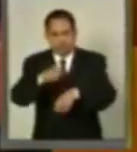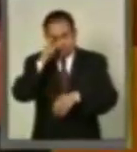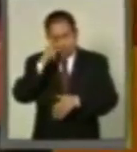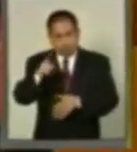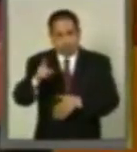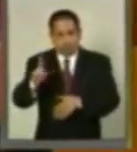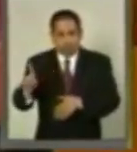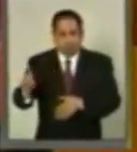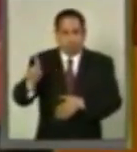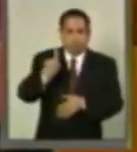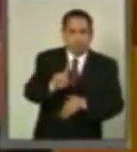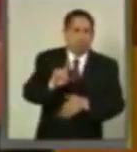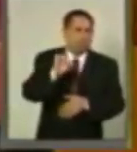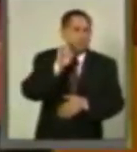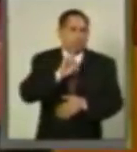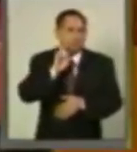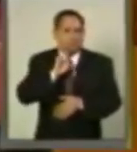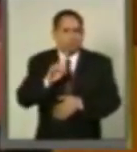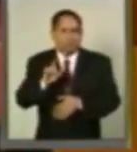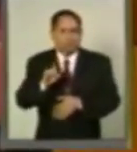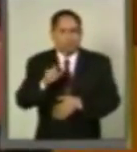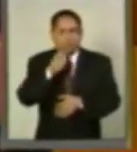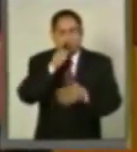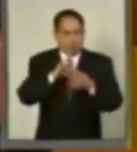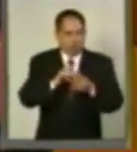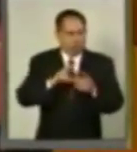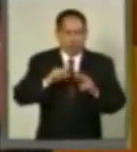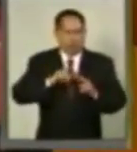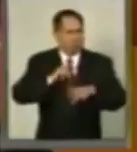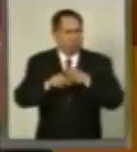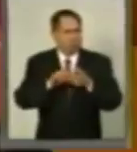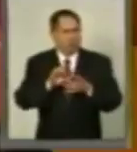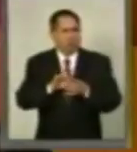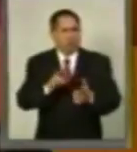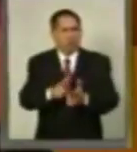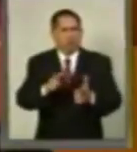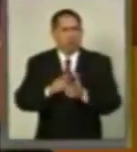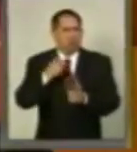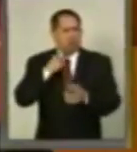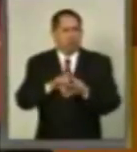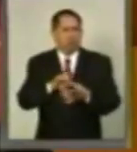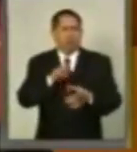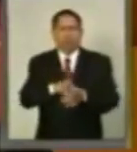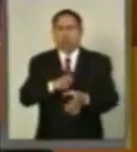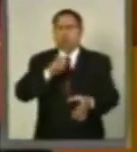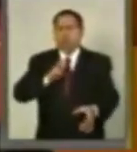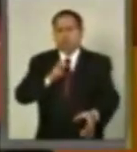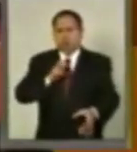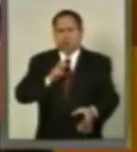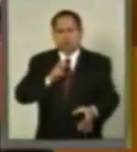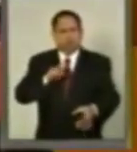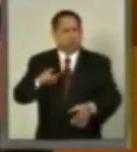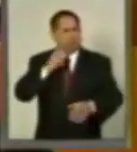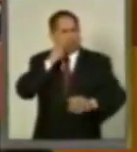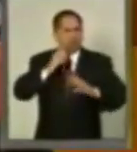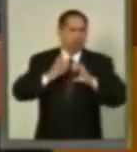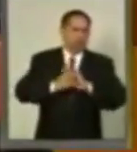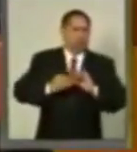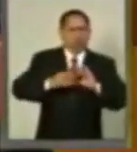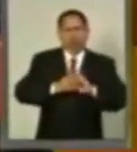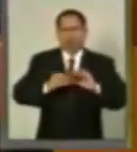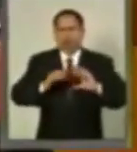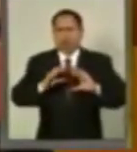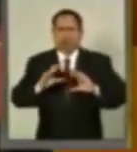que venga una persona, primero que nos dice que no pertenece a ningún grupo, pero a querer dar lecciones en